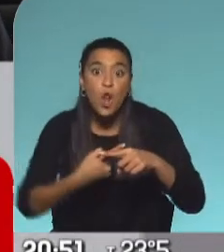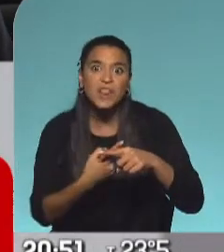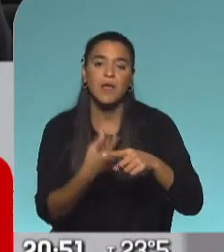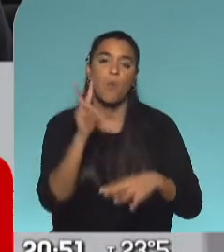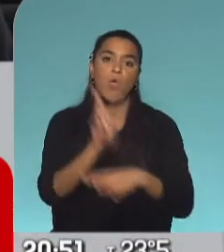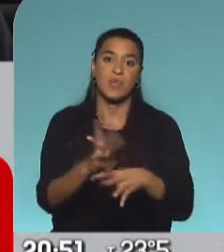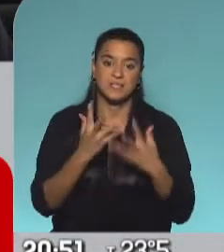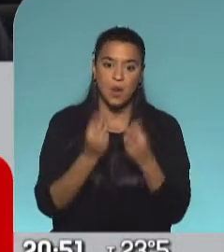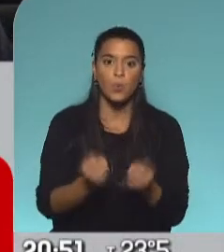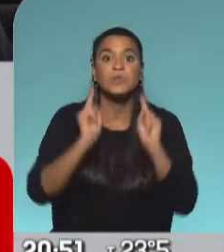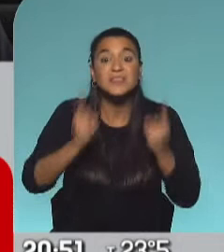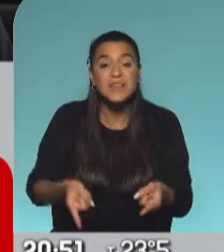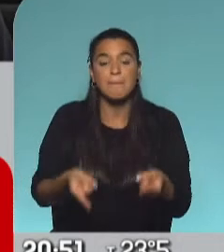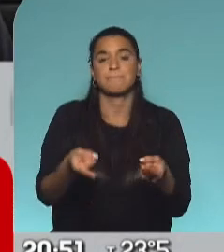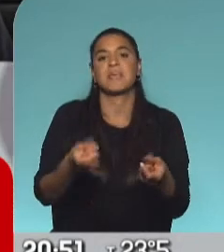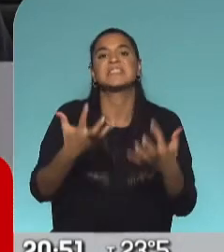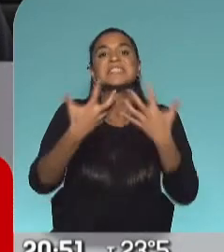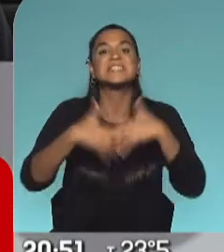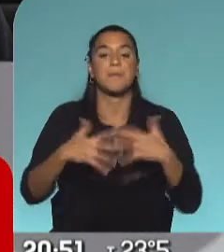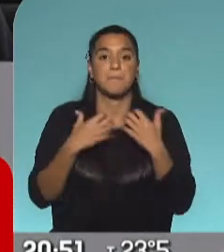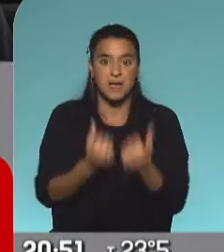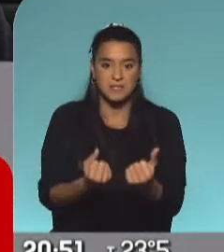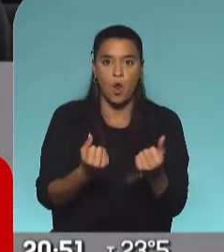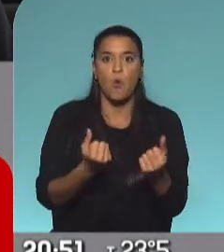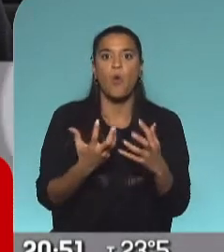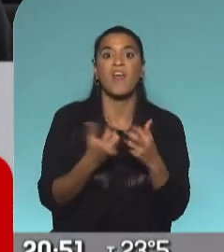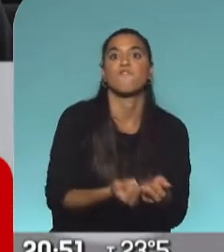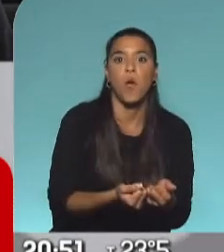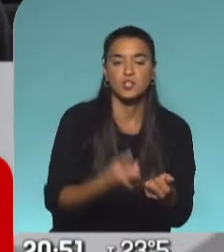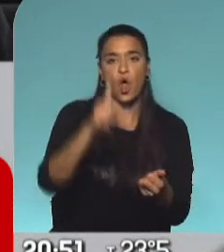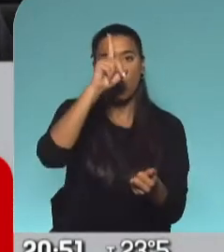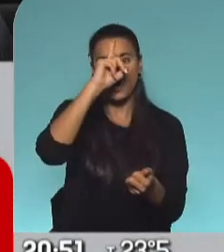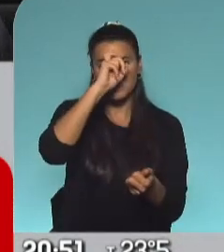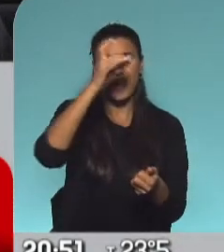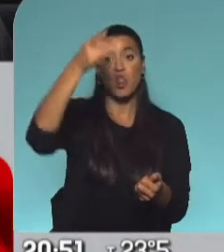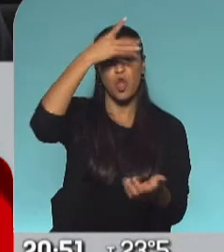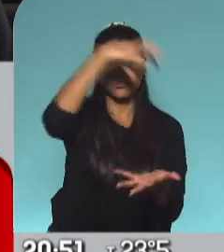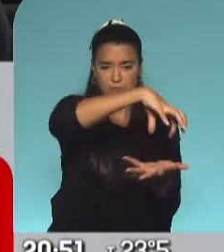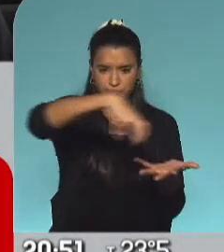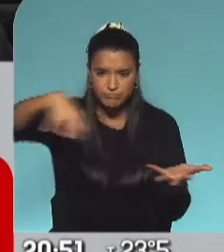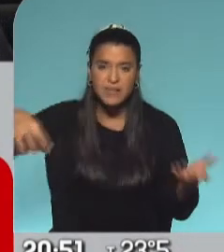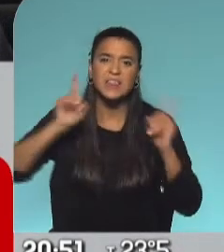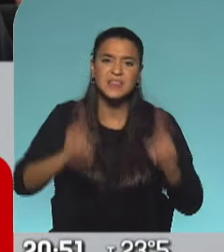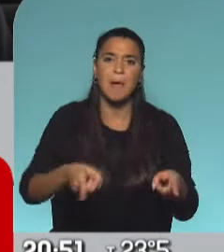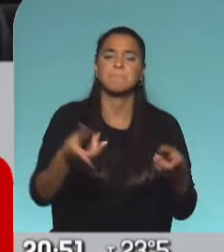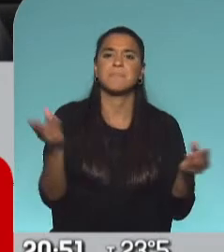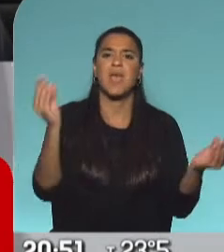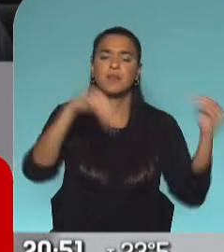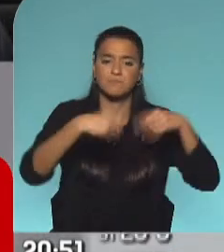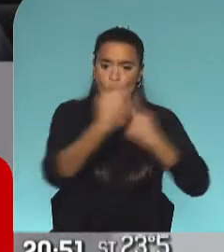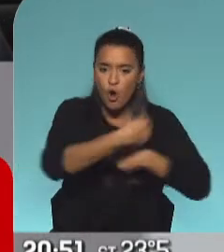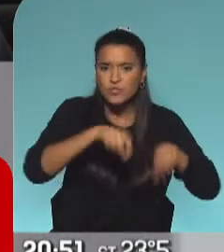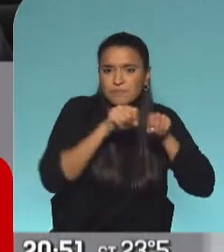salud, fortalecimiento del sistema de salud, los 12 hospitales modulares, la infraestructura hospitalaria que se amplió, los